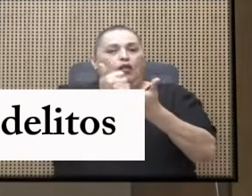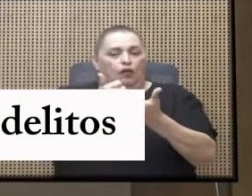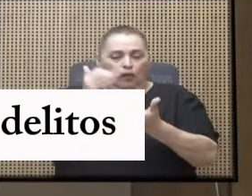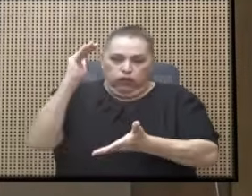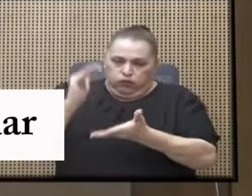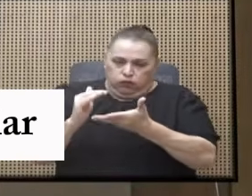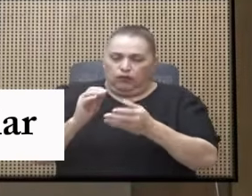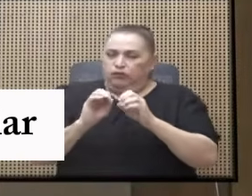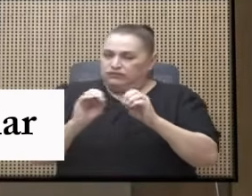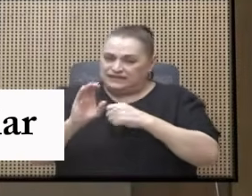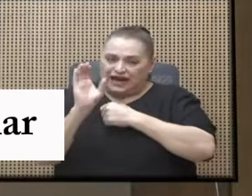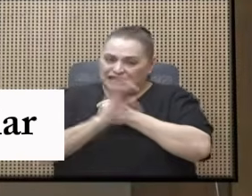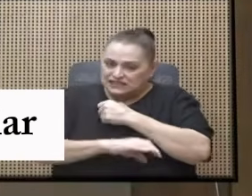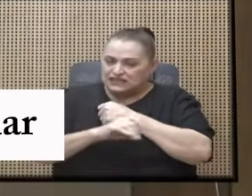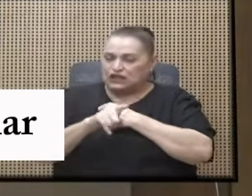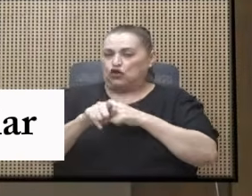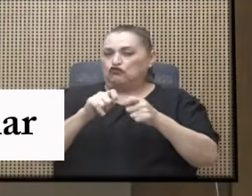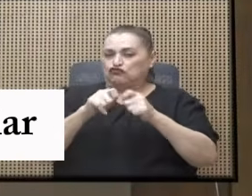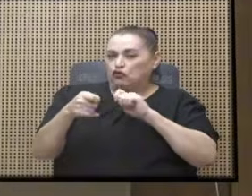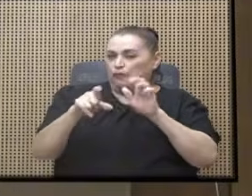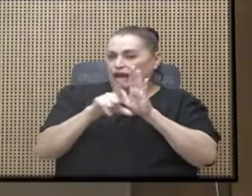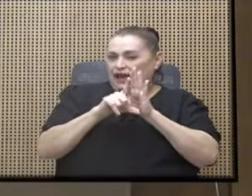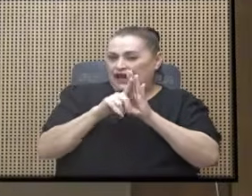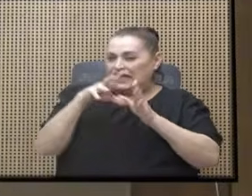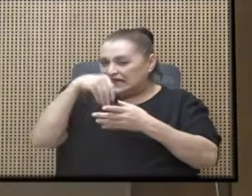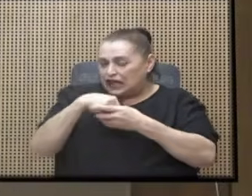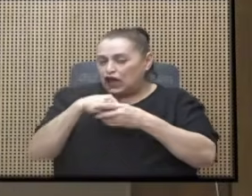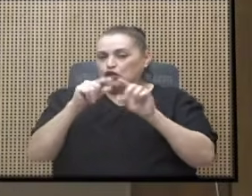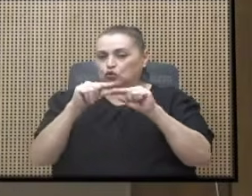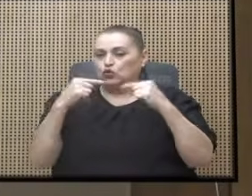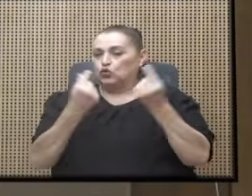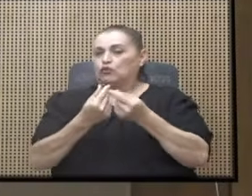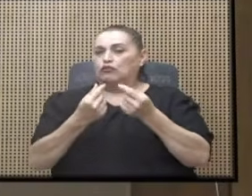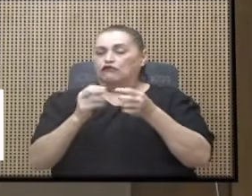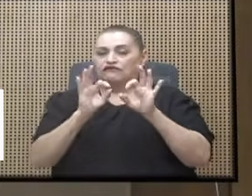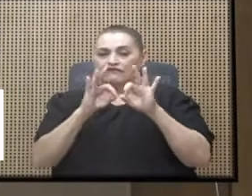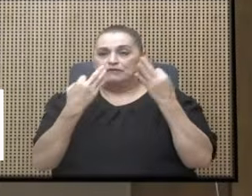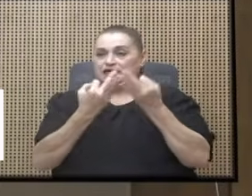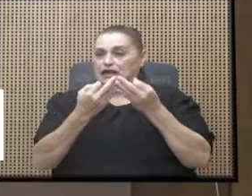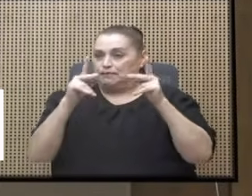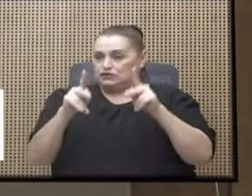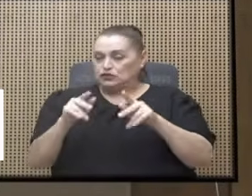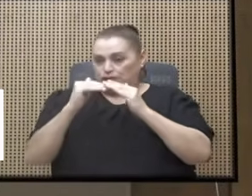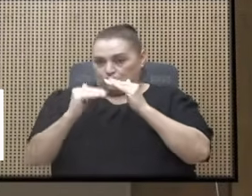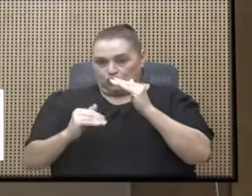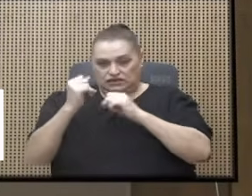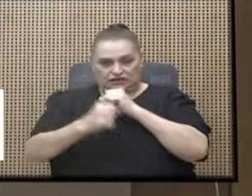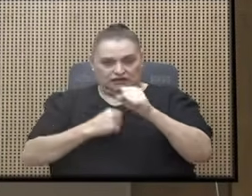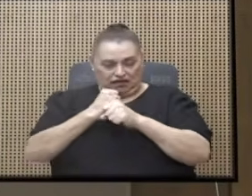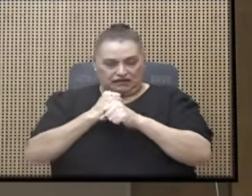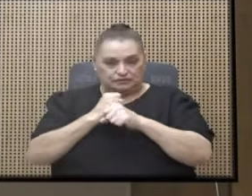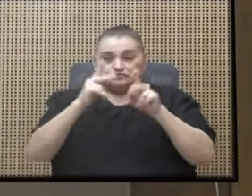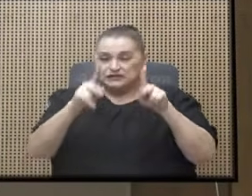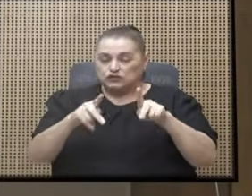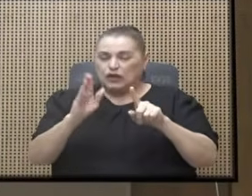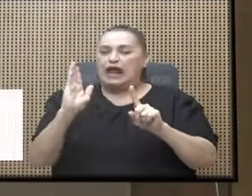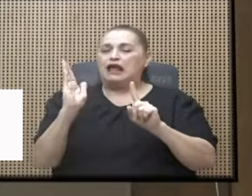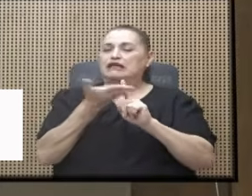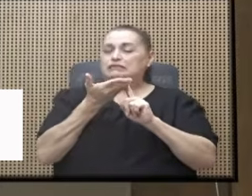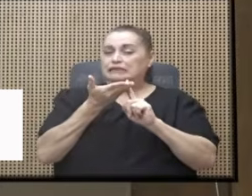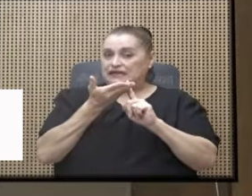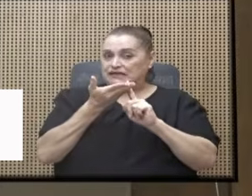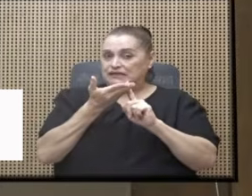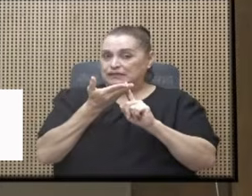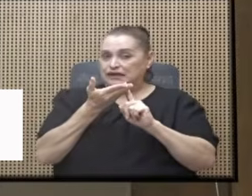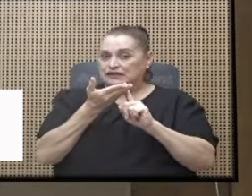en delitos cometidos a lo interno del grupo familiar contra personas menores de edad. En el caso de las personas víctimas